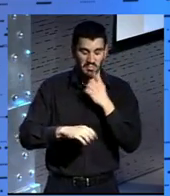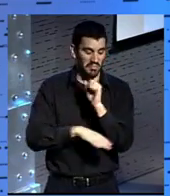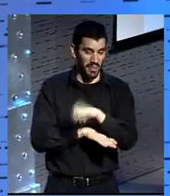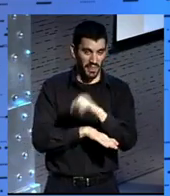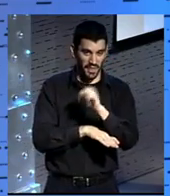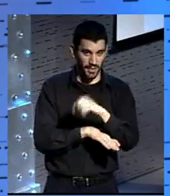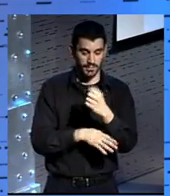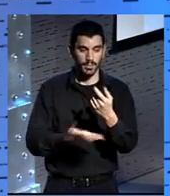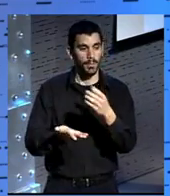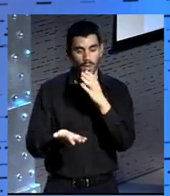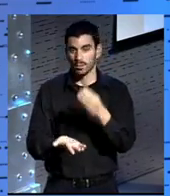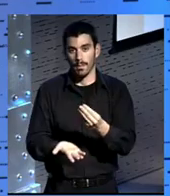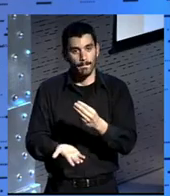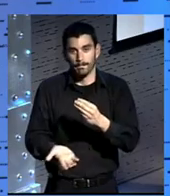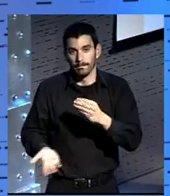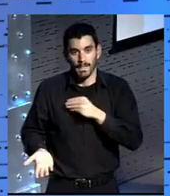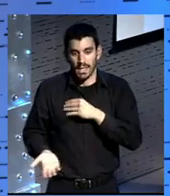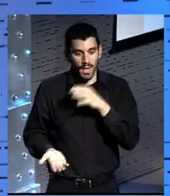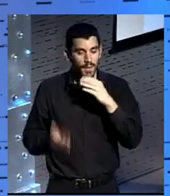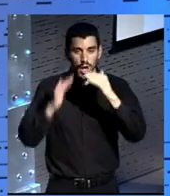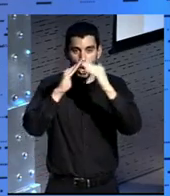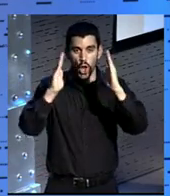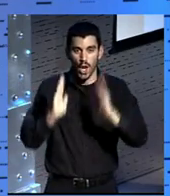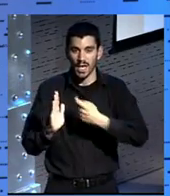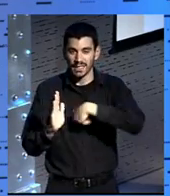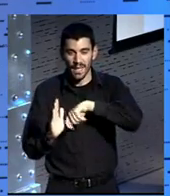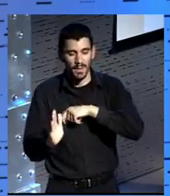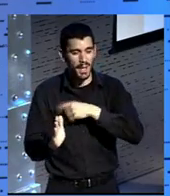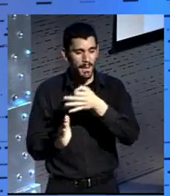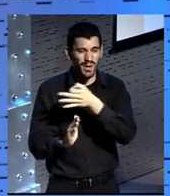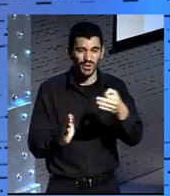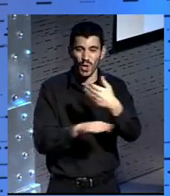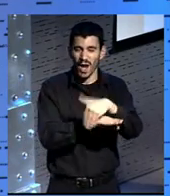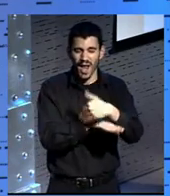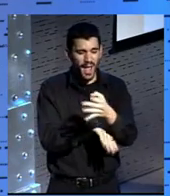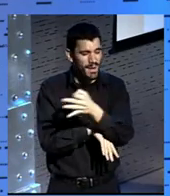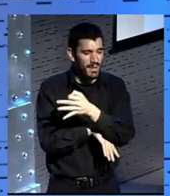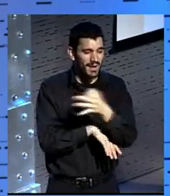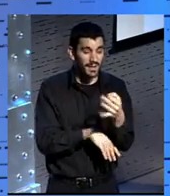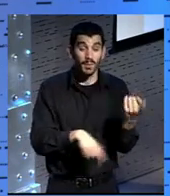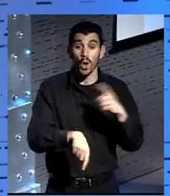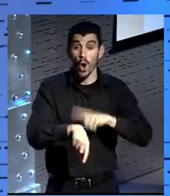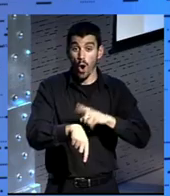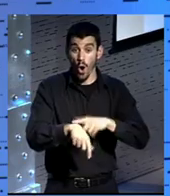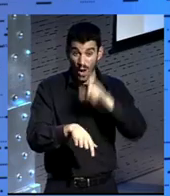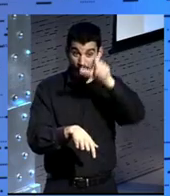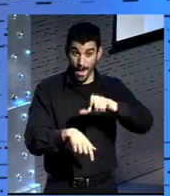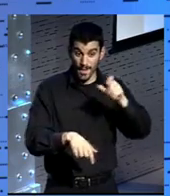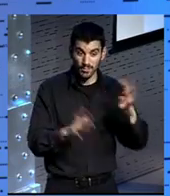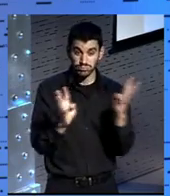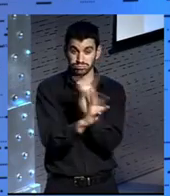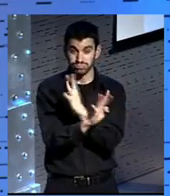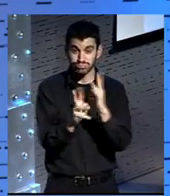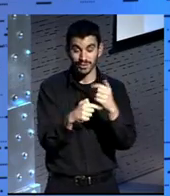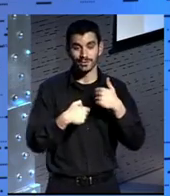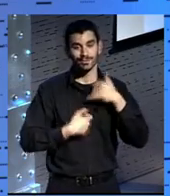una pena tener los mejores locales de España en las mejores calles cerrados a las horas de más tránsito y los días